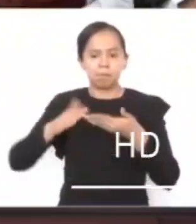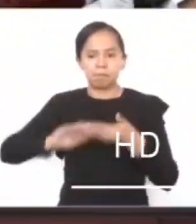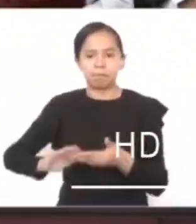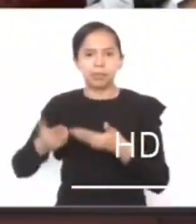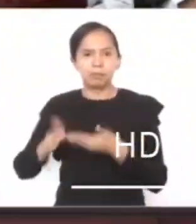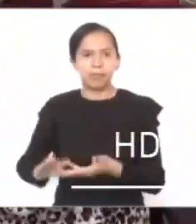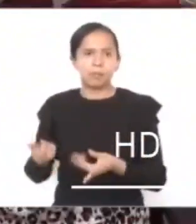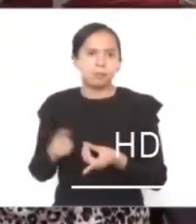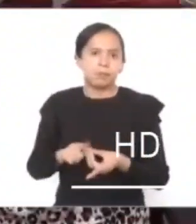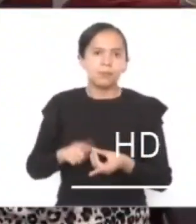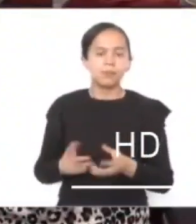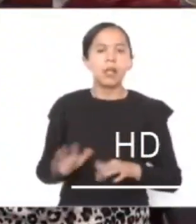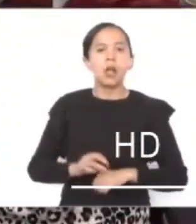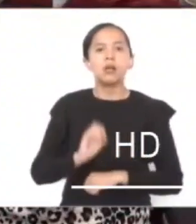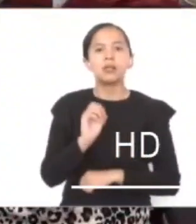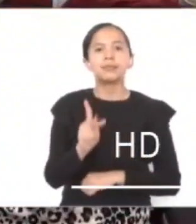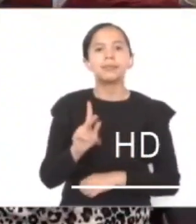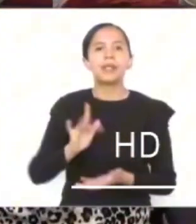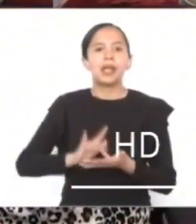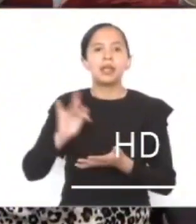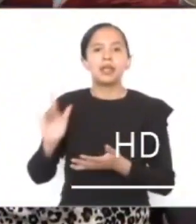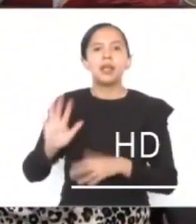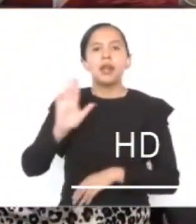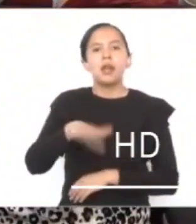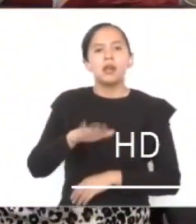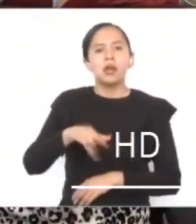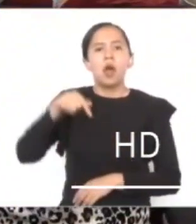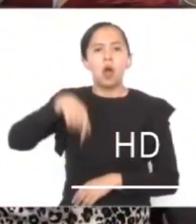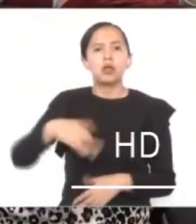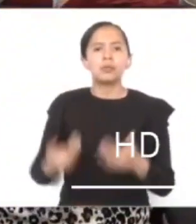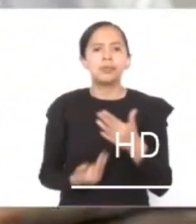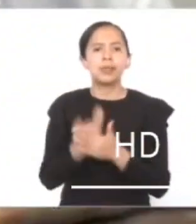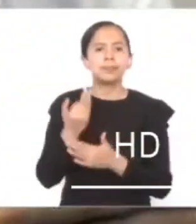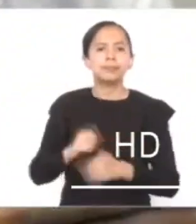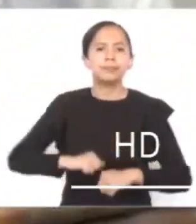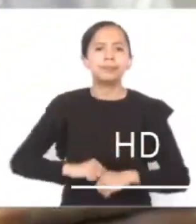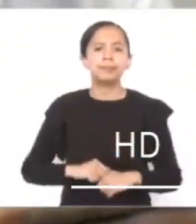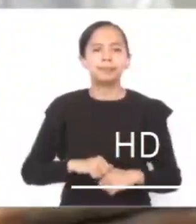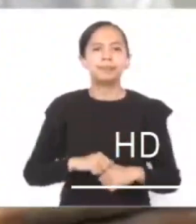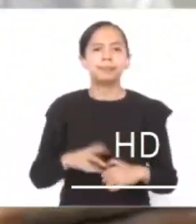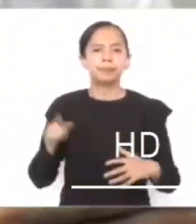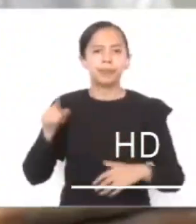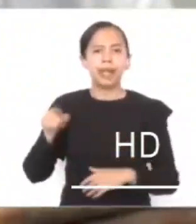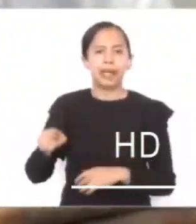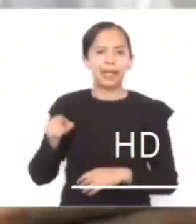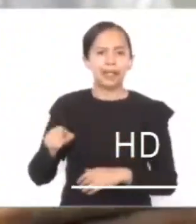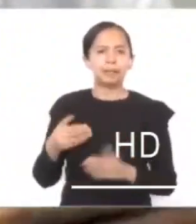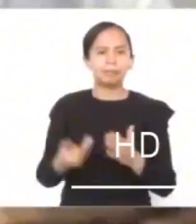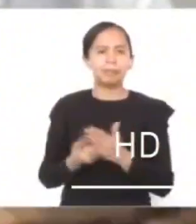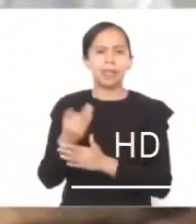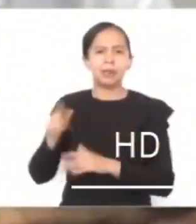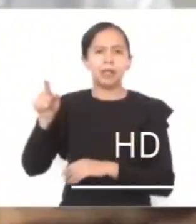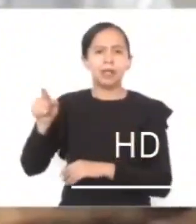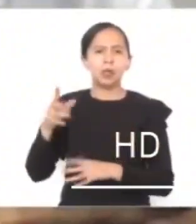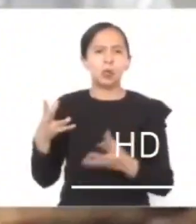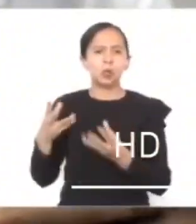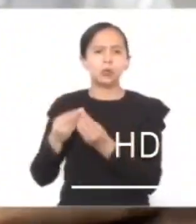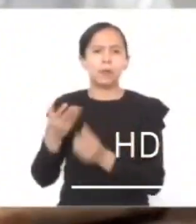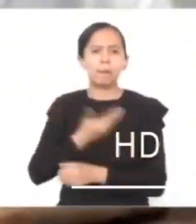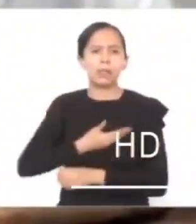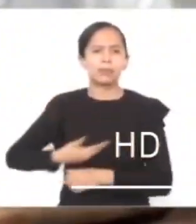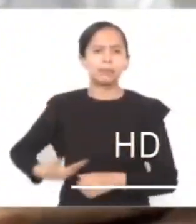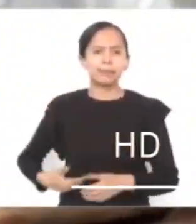Ok. Gracias. Y en otra pregunta, esta mañana se presentó en la mañanera en Palacio Nacional,